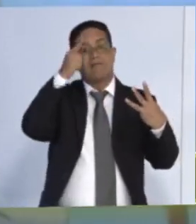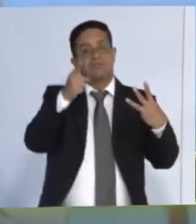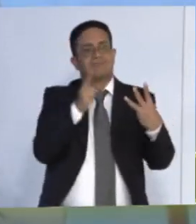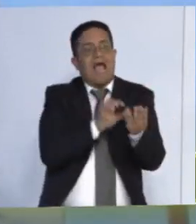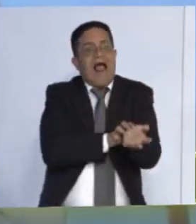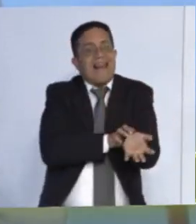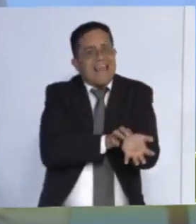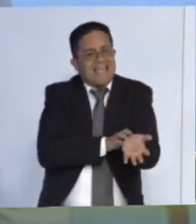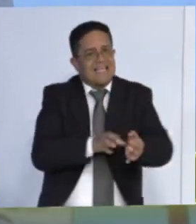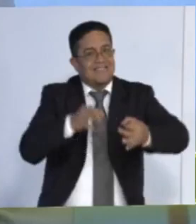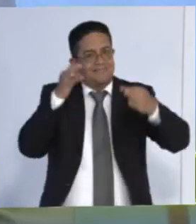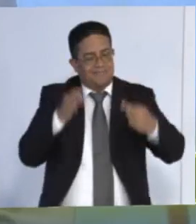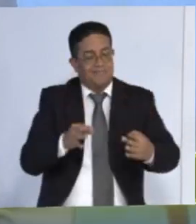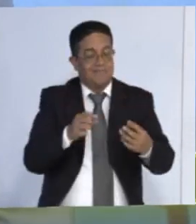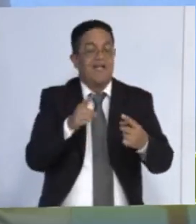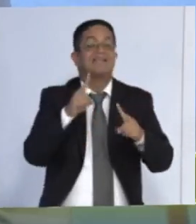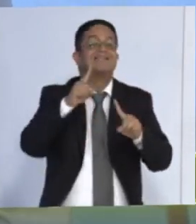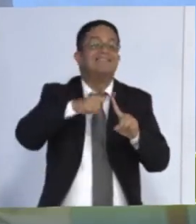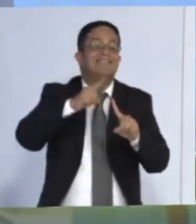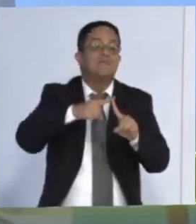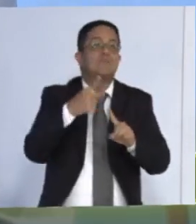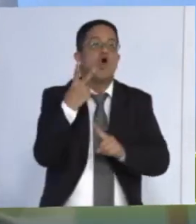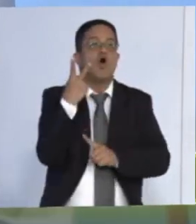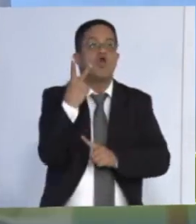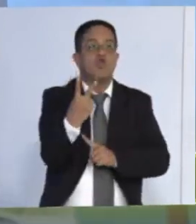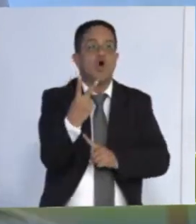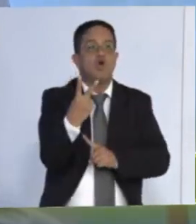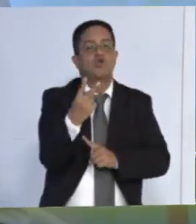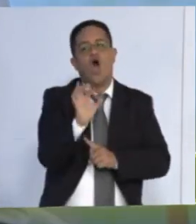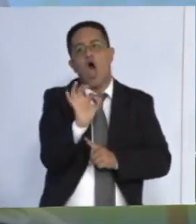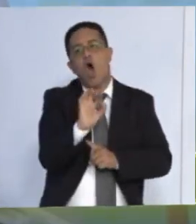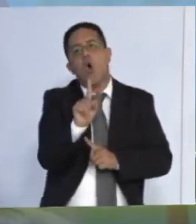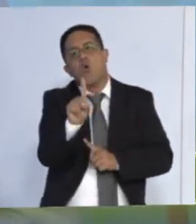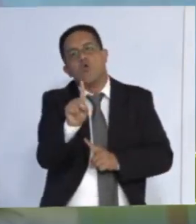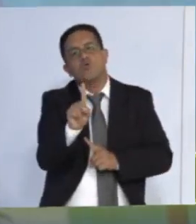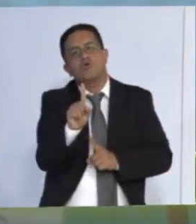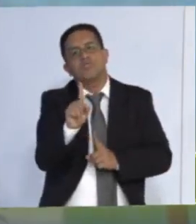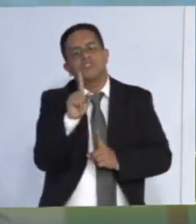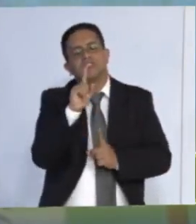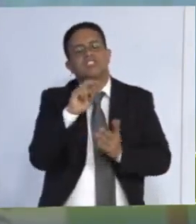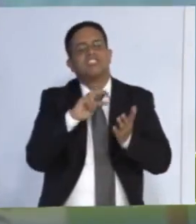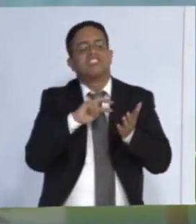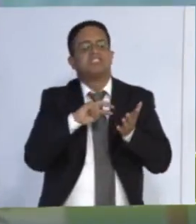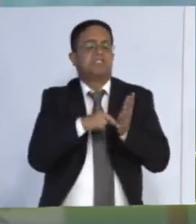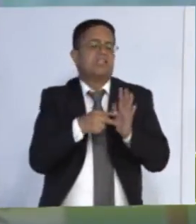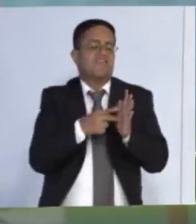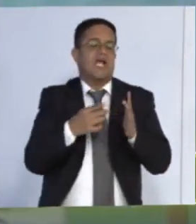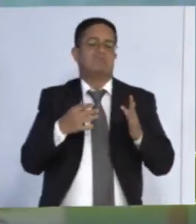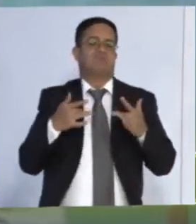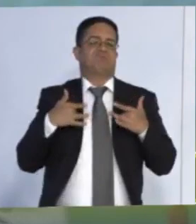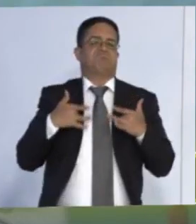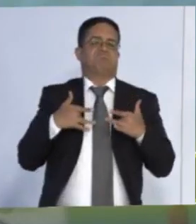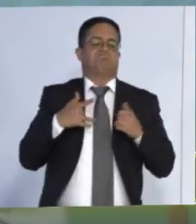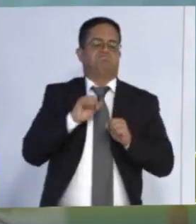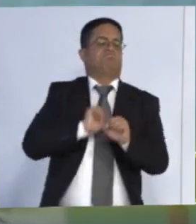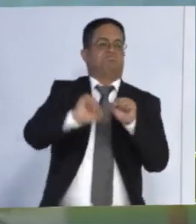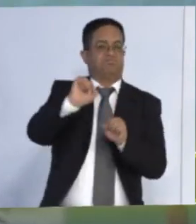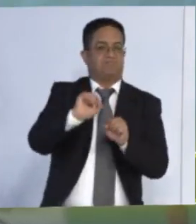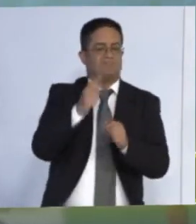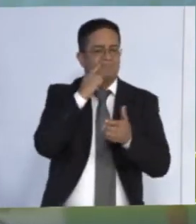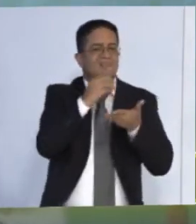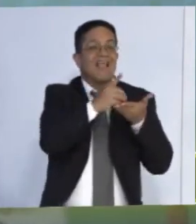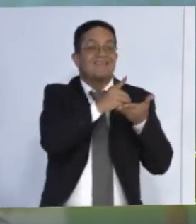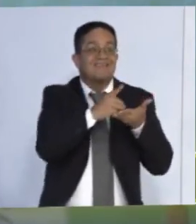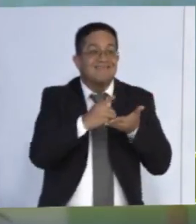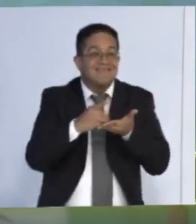alergia. Y clase 2 para abajo, clase 2, clase 1, realmente son sensibilizaciones. Es importante saber que el diagnóstico se hace de